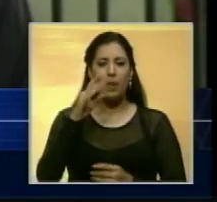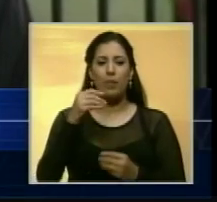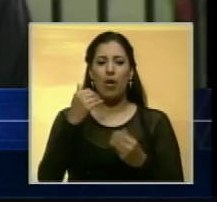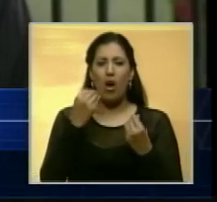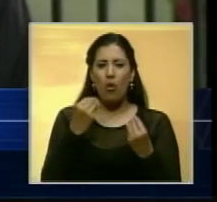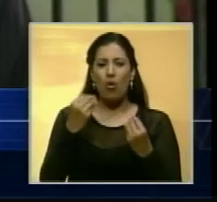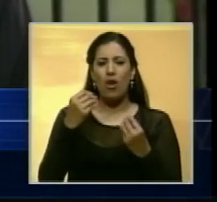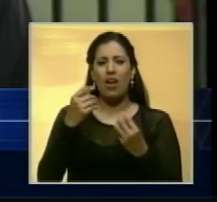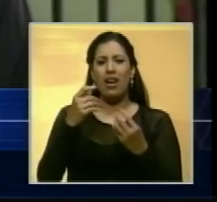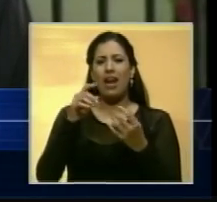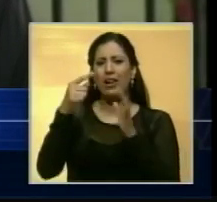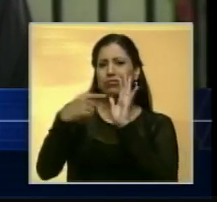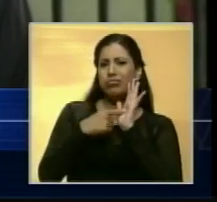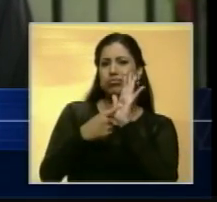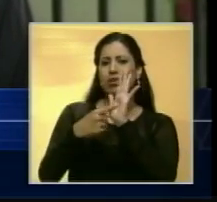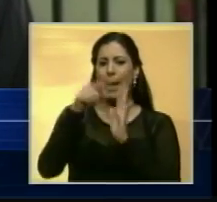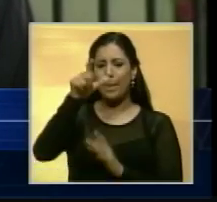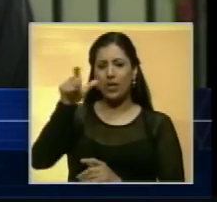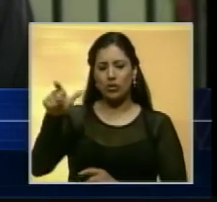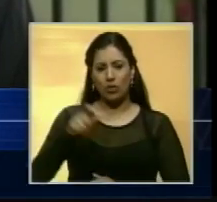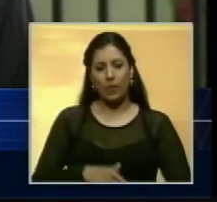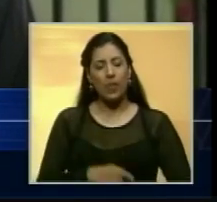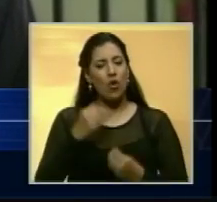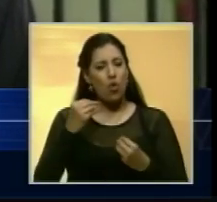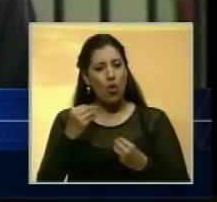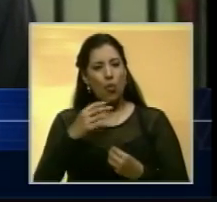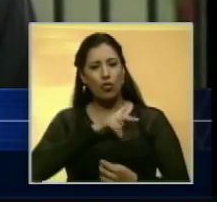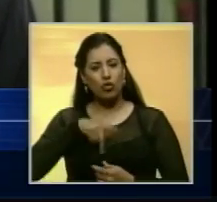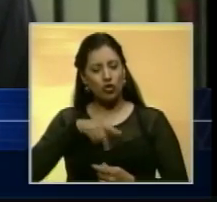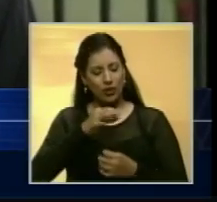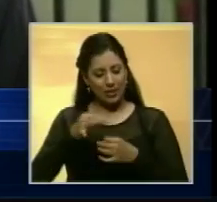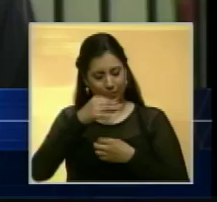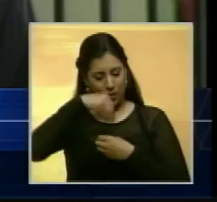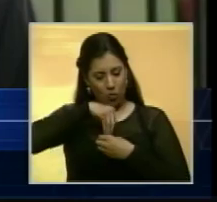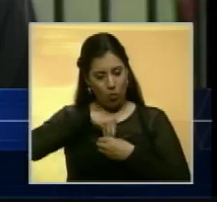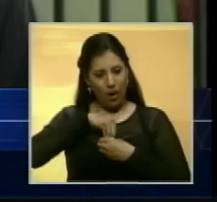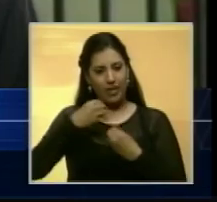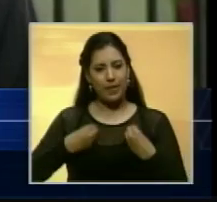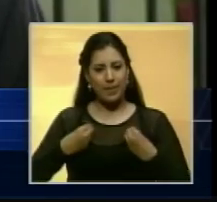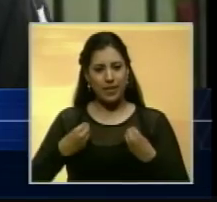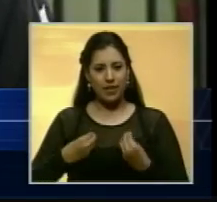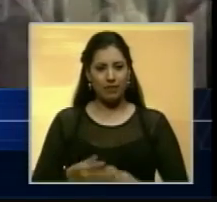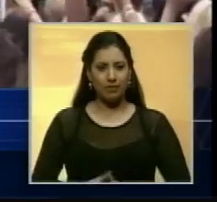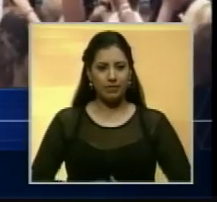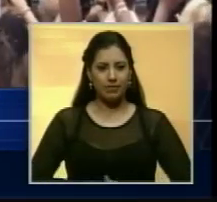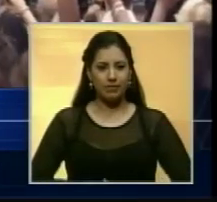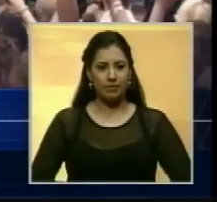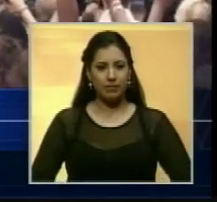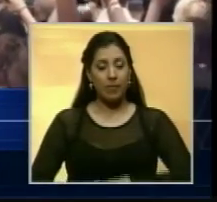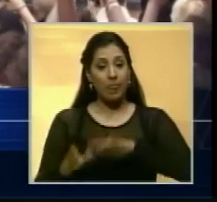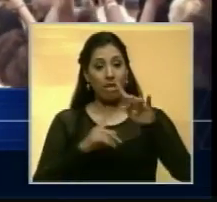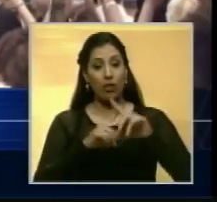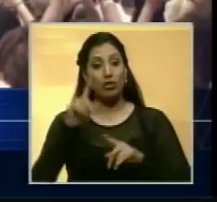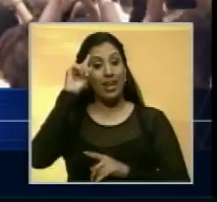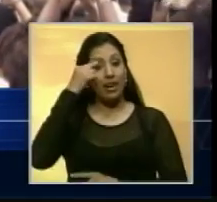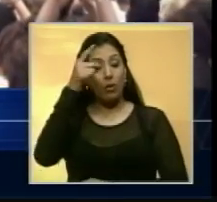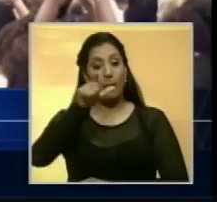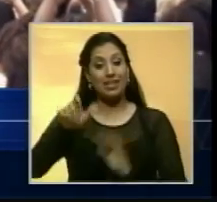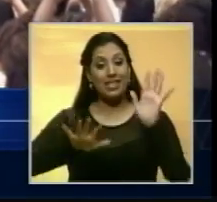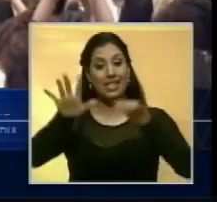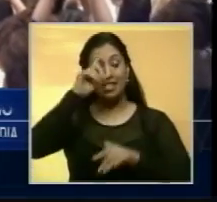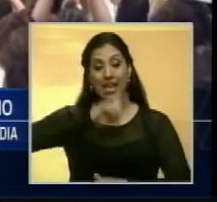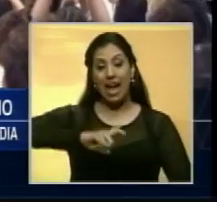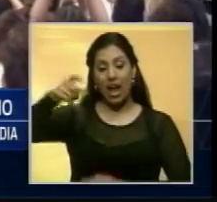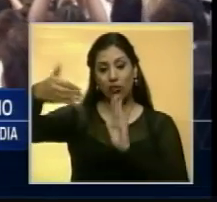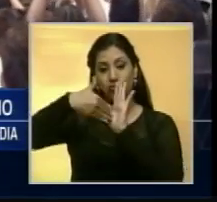vivimos con el ejemplo que nos dejaron. Cómo mantenemos su espíritu vivo en nuestras propias vidas. En recuerdo de los 15